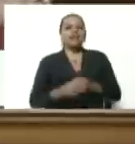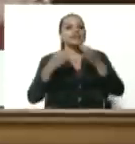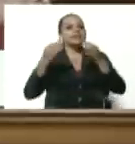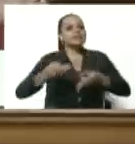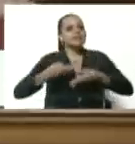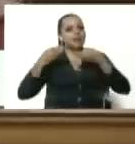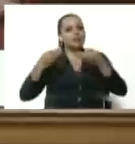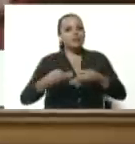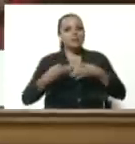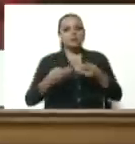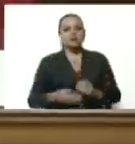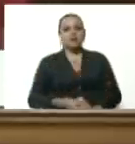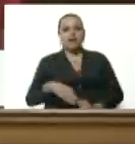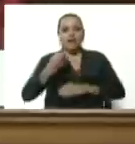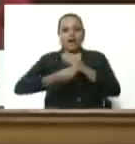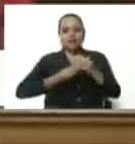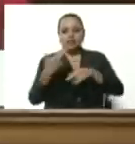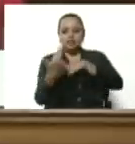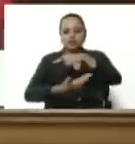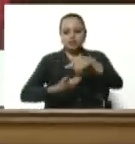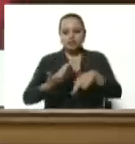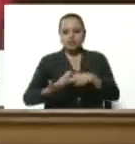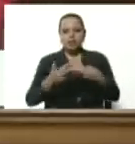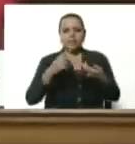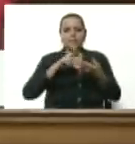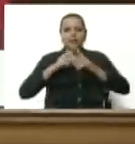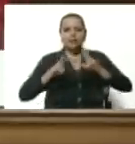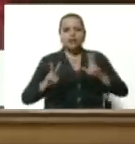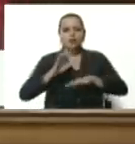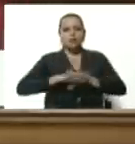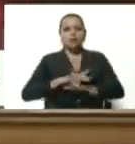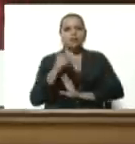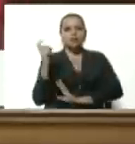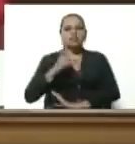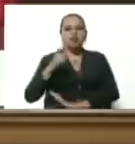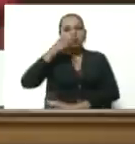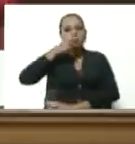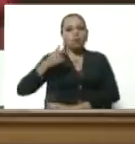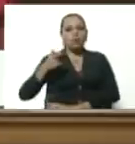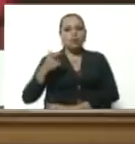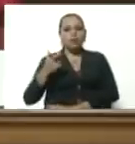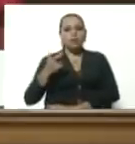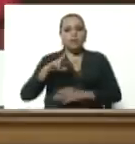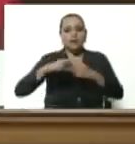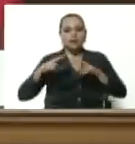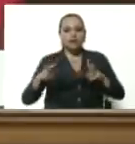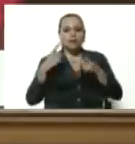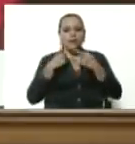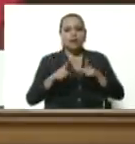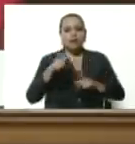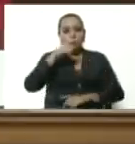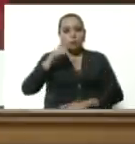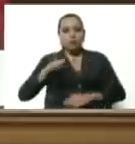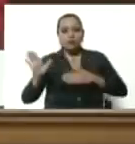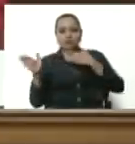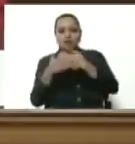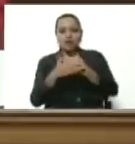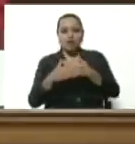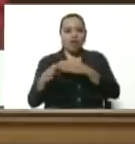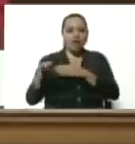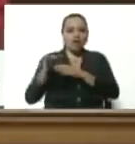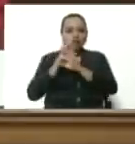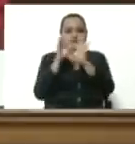Siempre. Hacer rebeliones pacíficas, porque es la naturaleza de los pueblos ser pacíficos. Pero si a los pueblos les cierran las vías